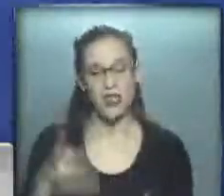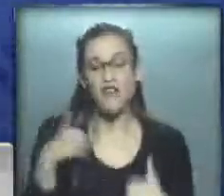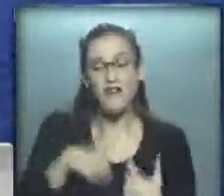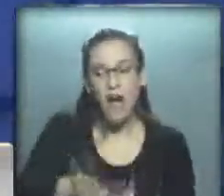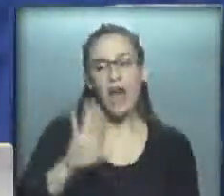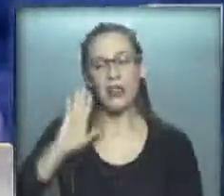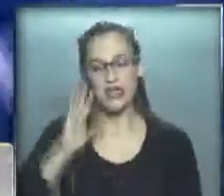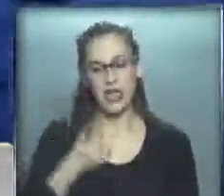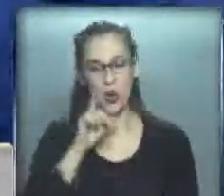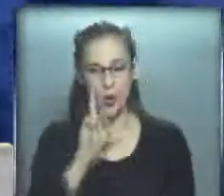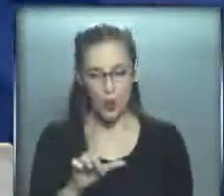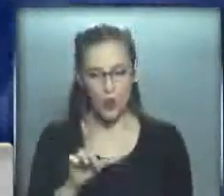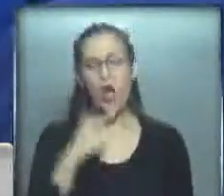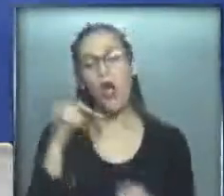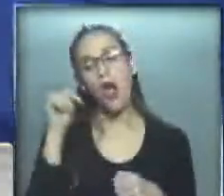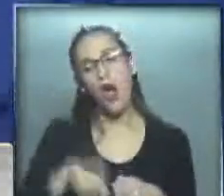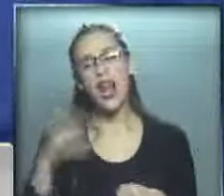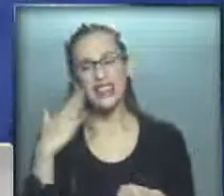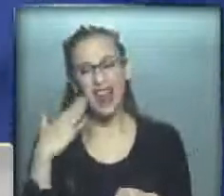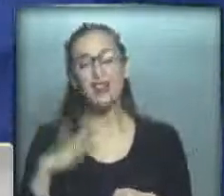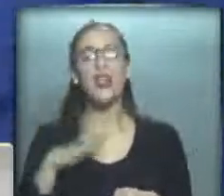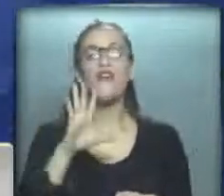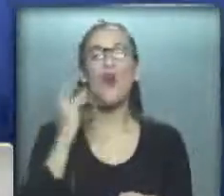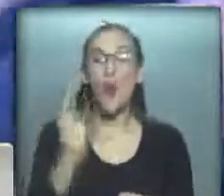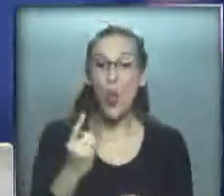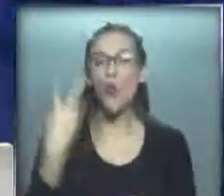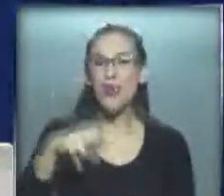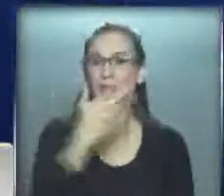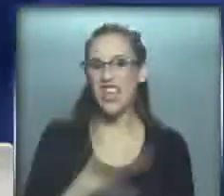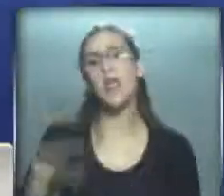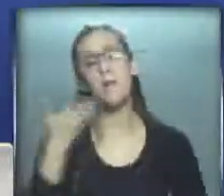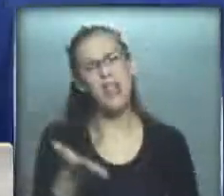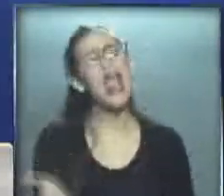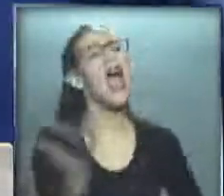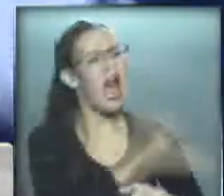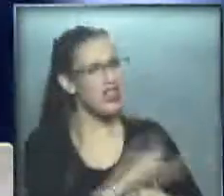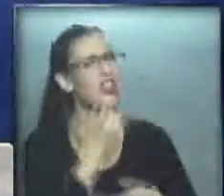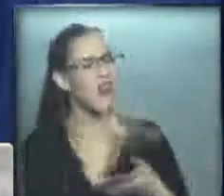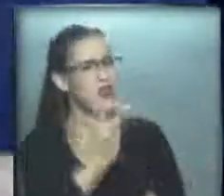16 de julio. En horas de esta tarde, recordemos, Boudou había pedido adelantar su indagatoria.